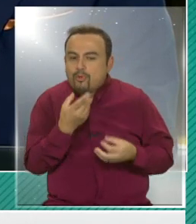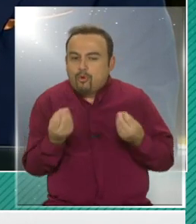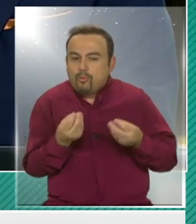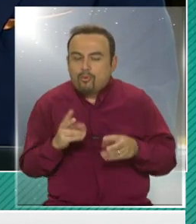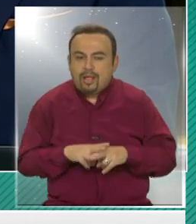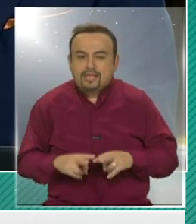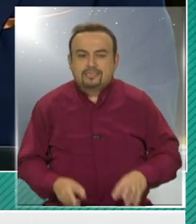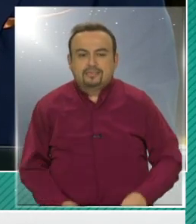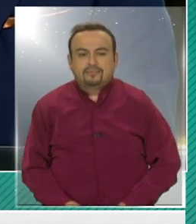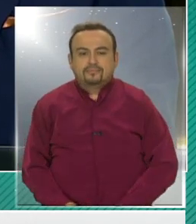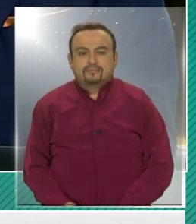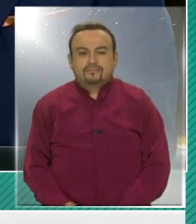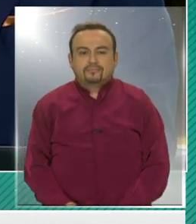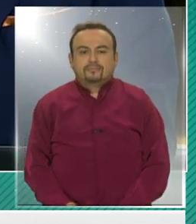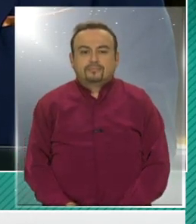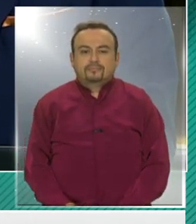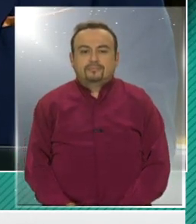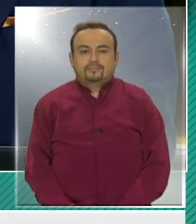caso